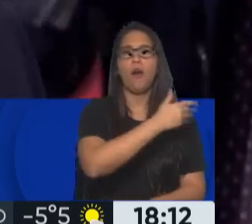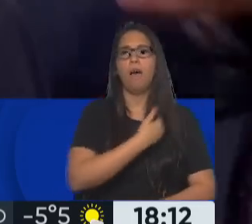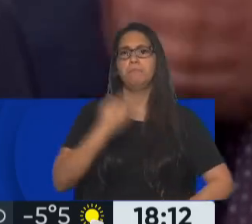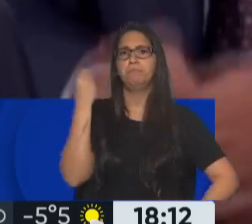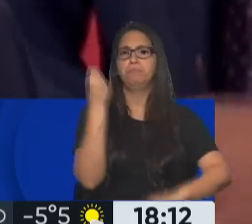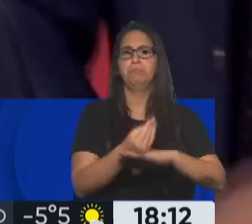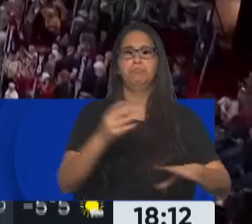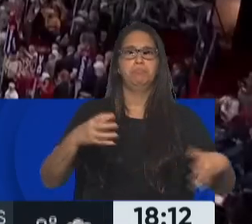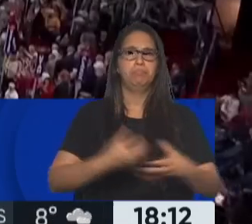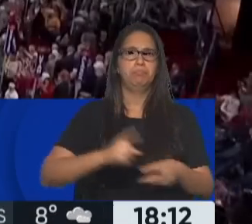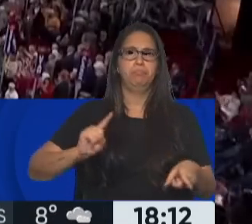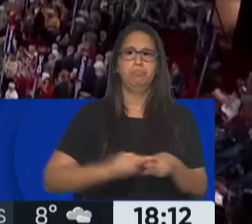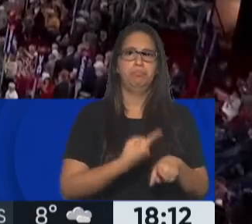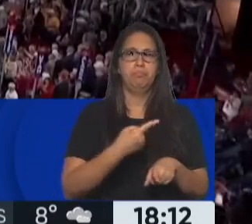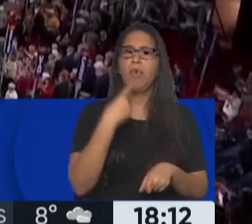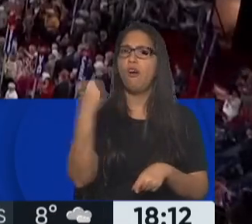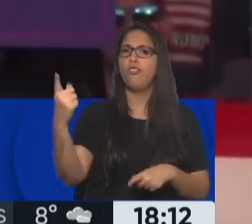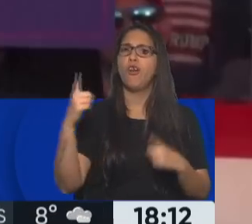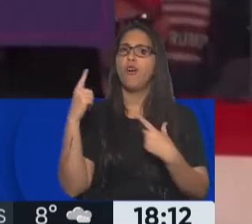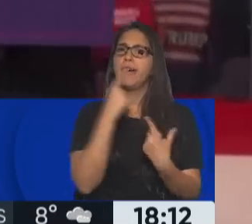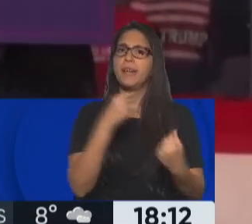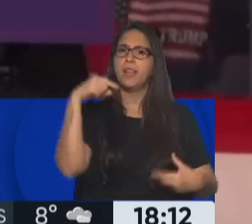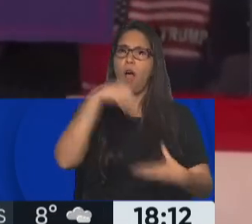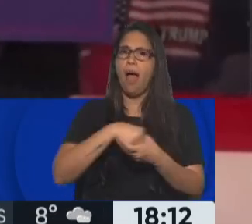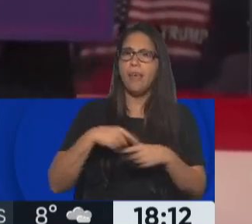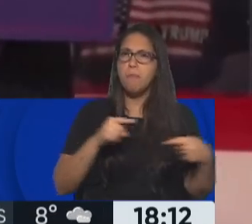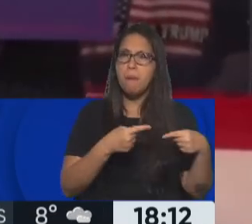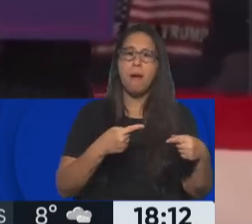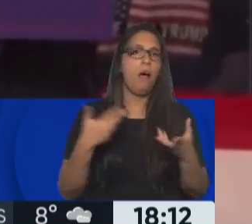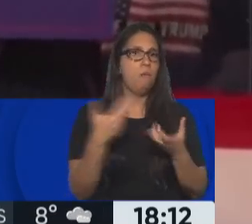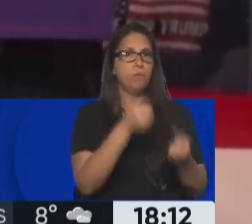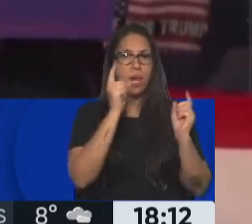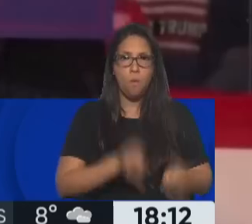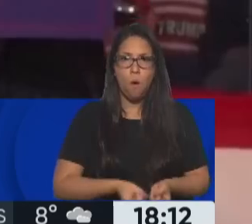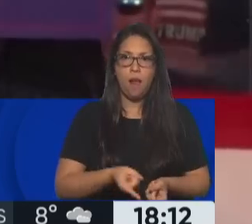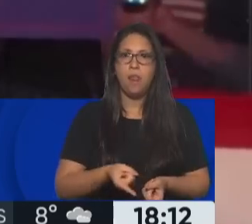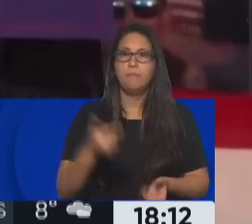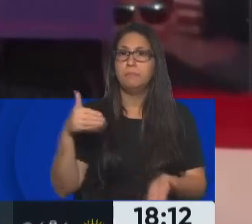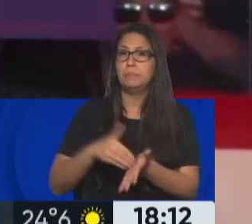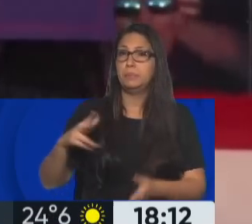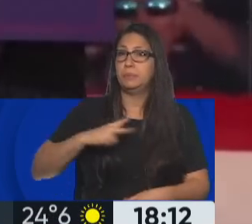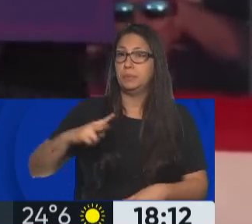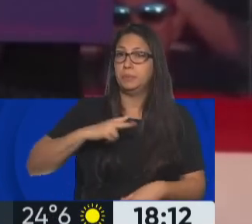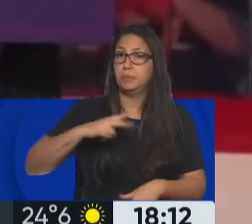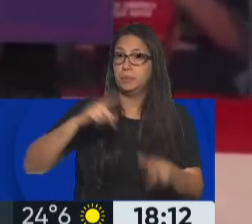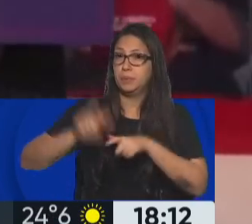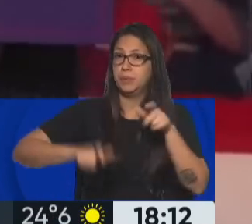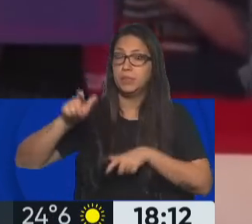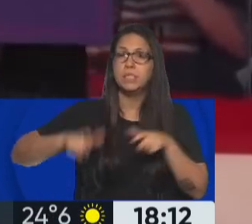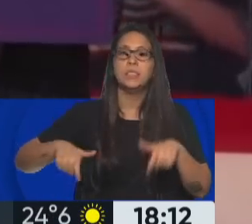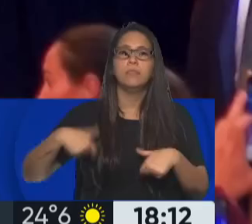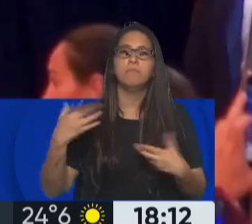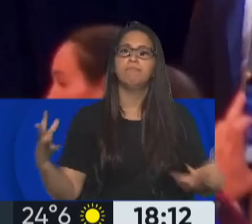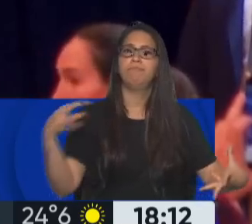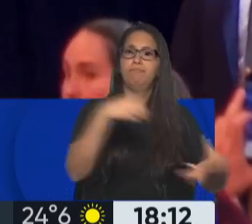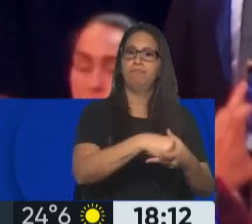del partido neutralizando a sus críticos internos. Cuenta con el apoyo de nuevos millonarios como Elon Musk, quien podría integrar el